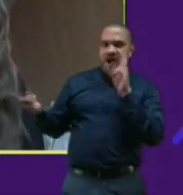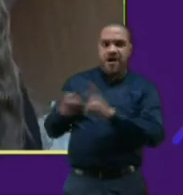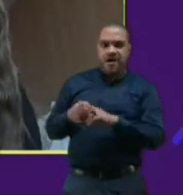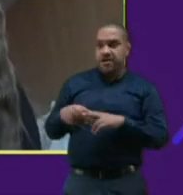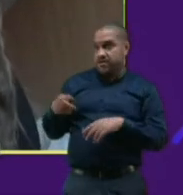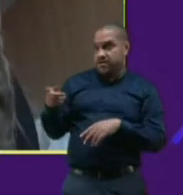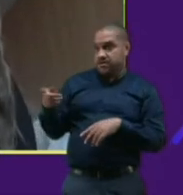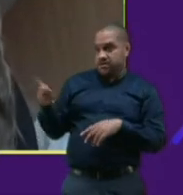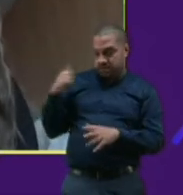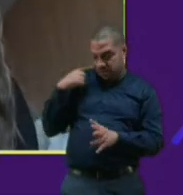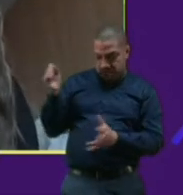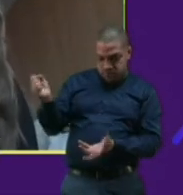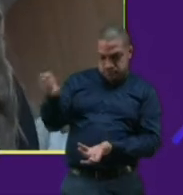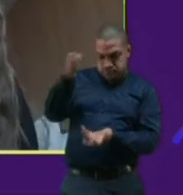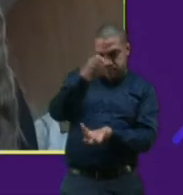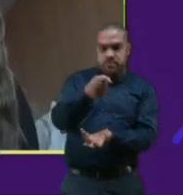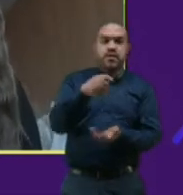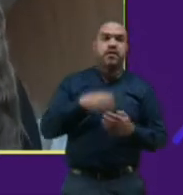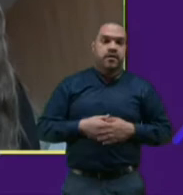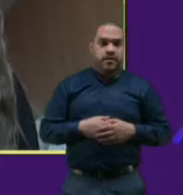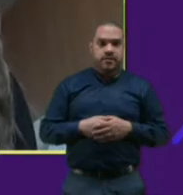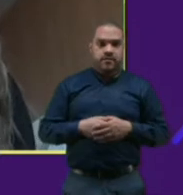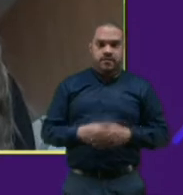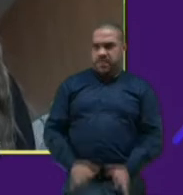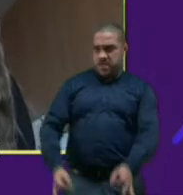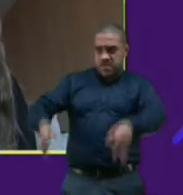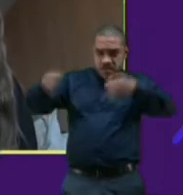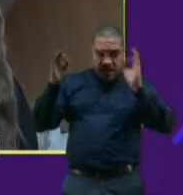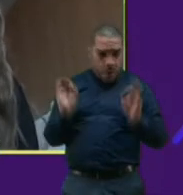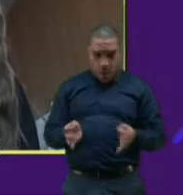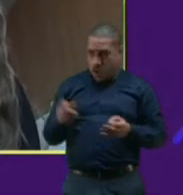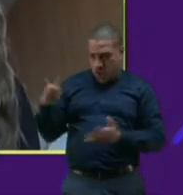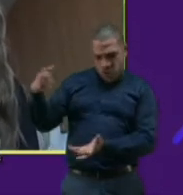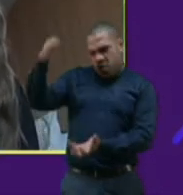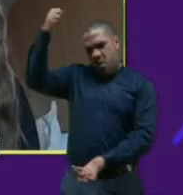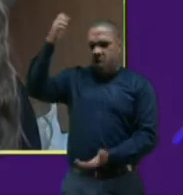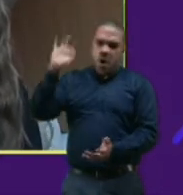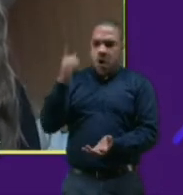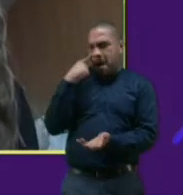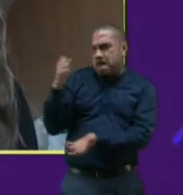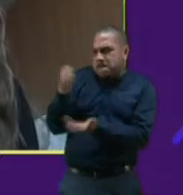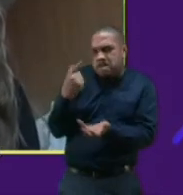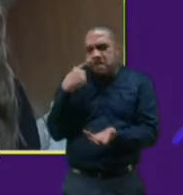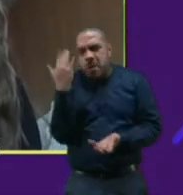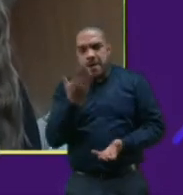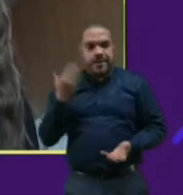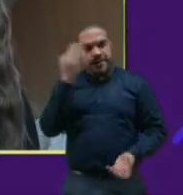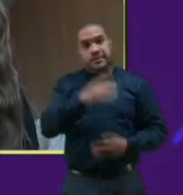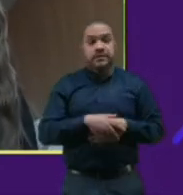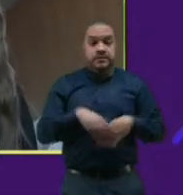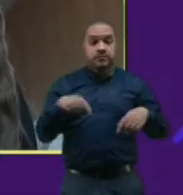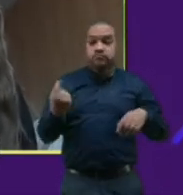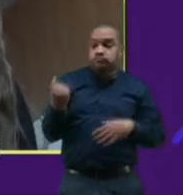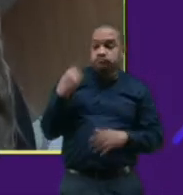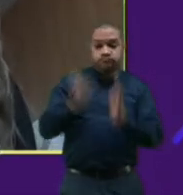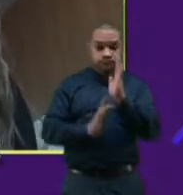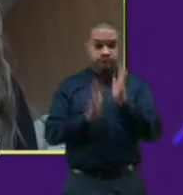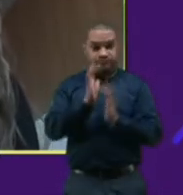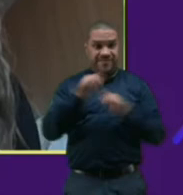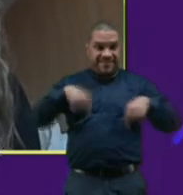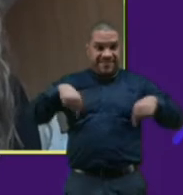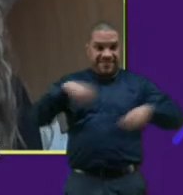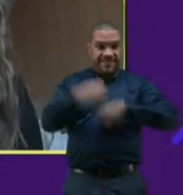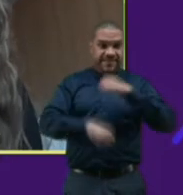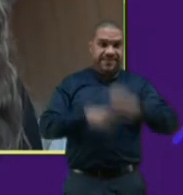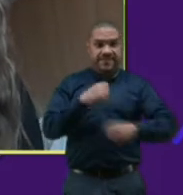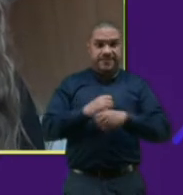probar nuestro modelo de negocio. No realmente para empezar a escalar. Y en abril de este año tuvimos la fortuna de participar en